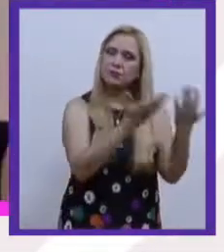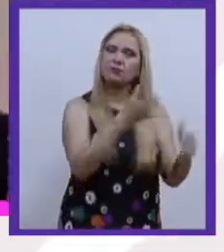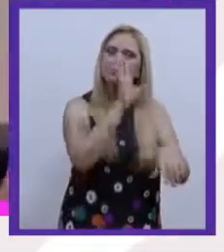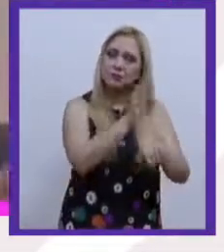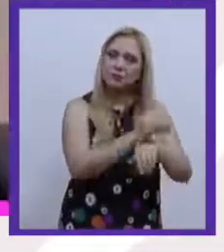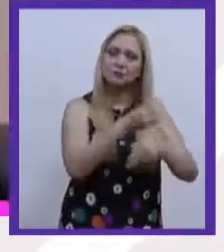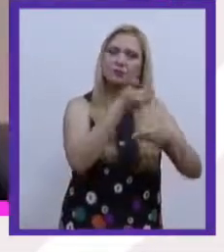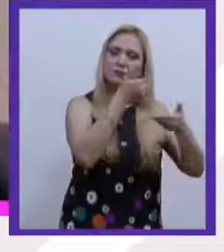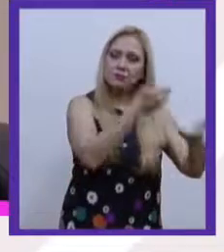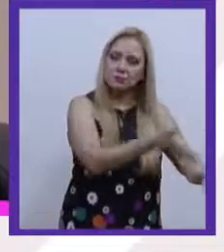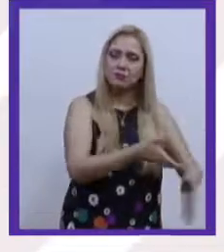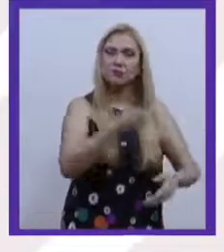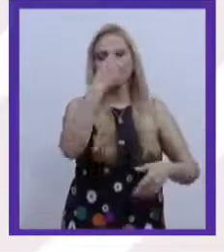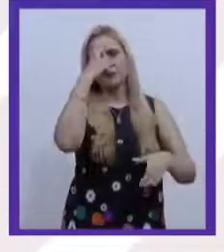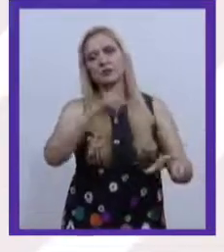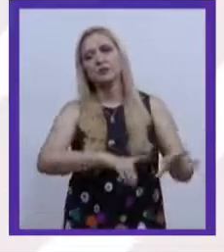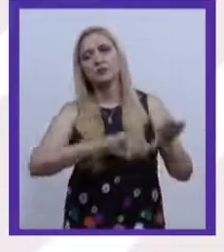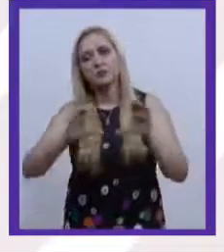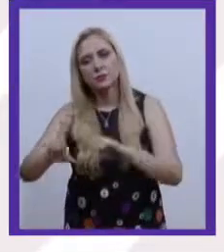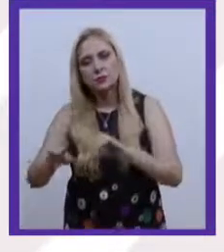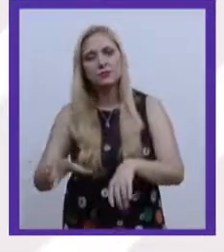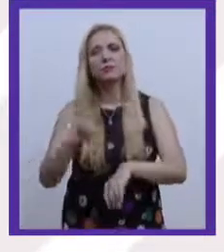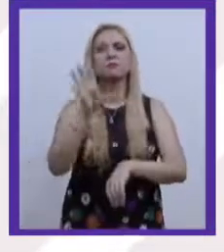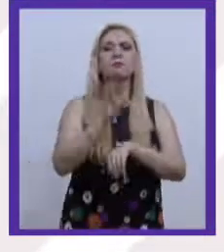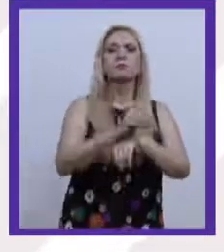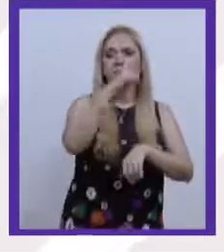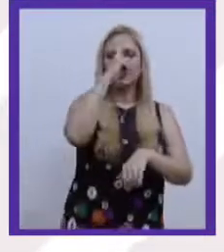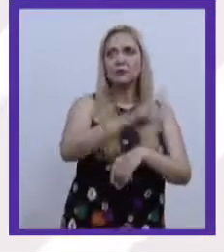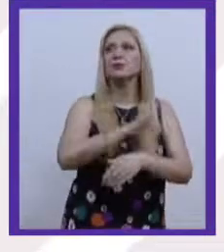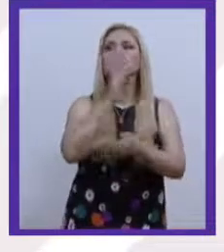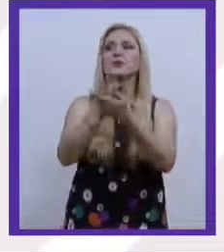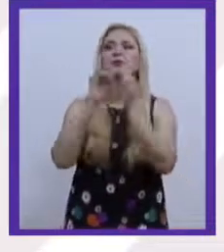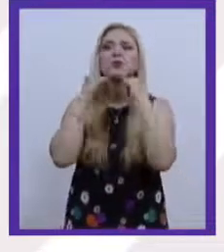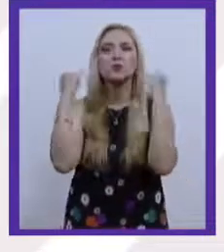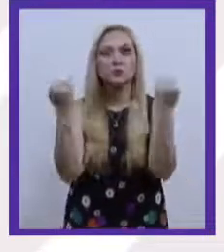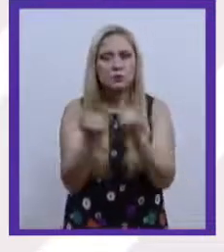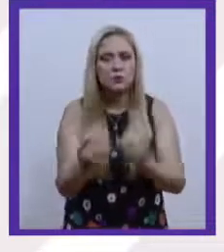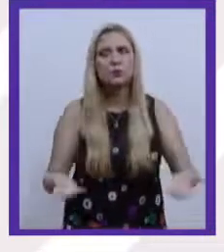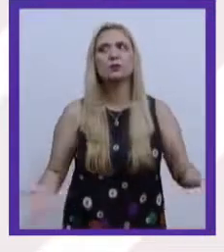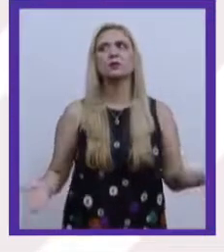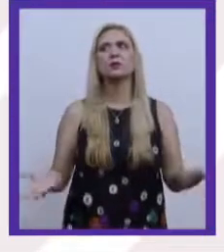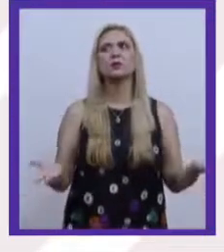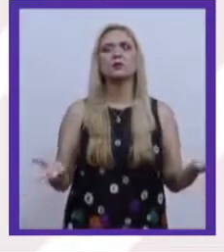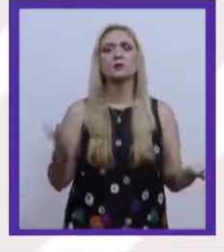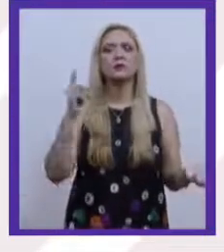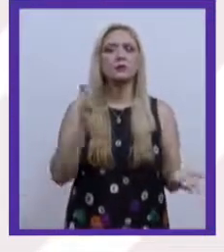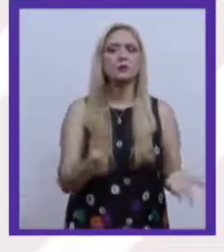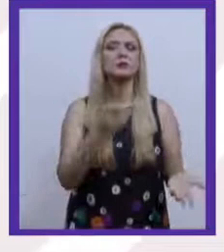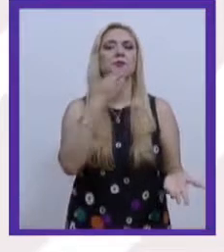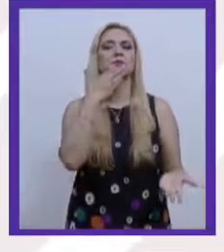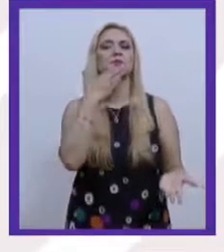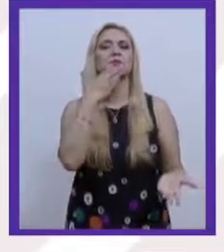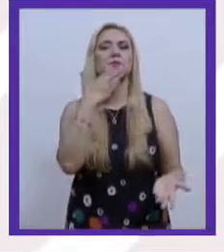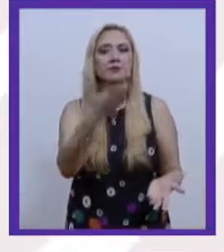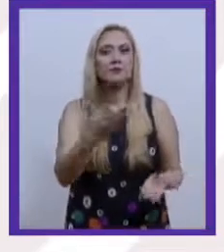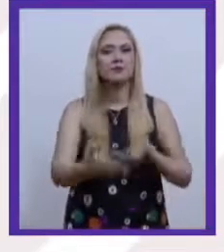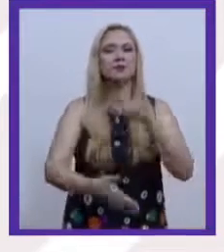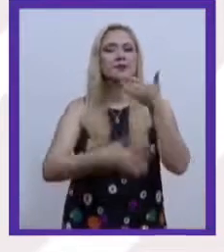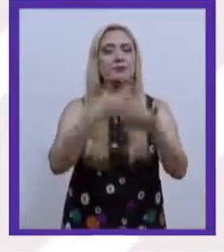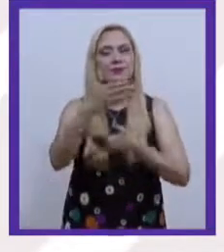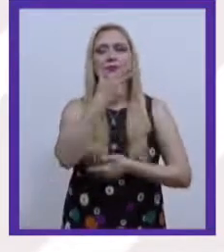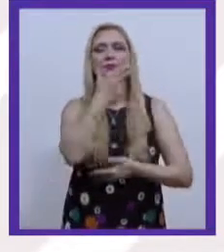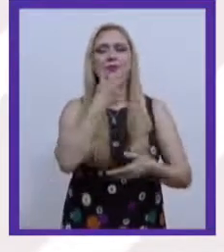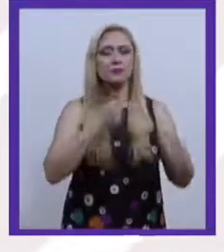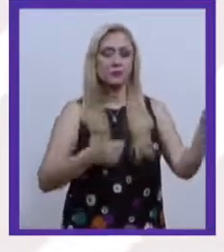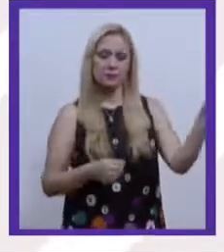permisos para los cuidados, los permisos para asistir a juntas escolares, etcétera, que también se lleven a los hombres, pues